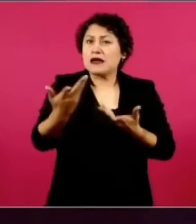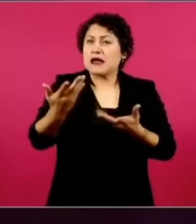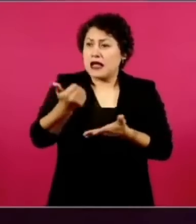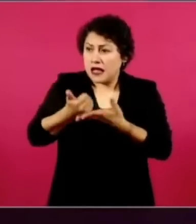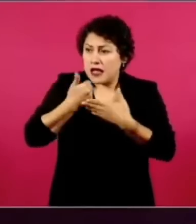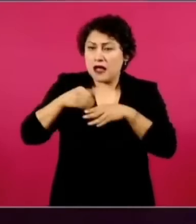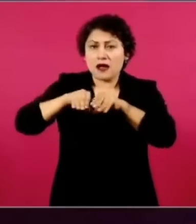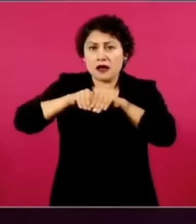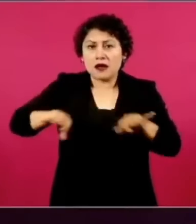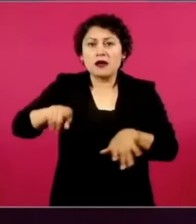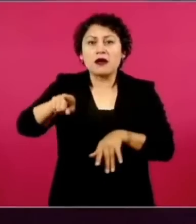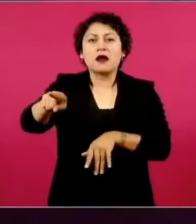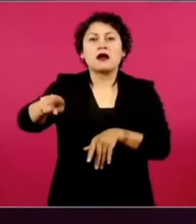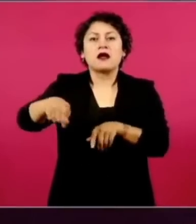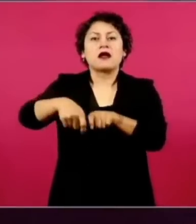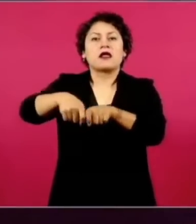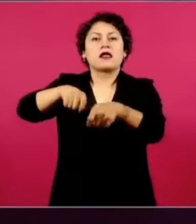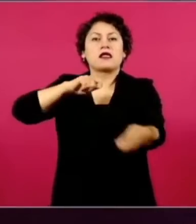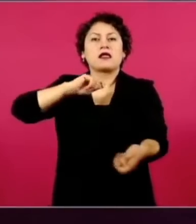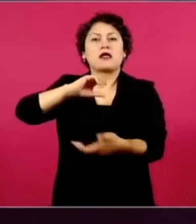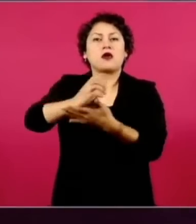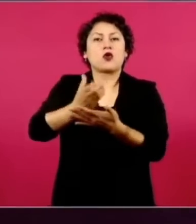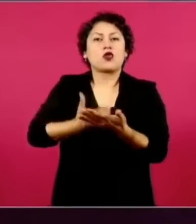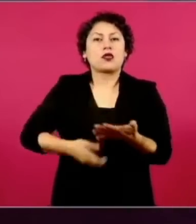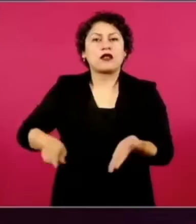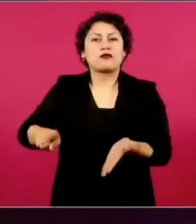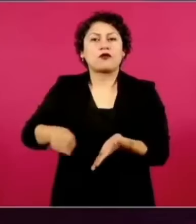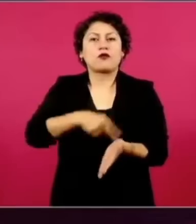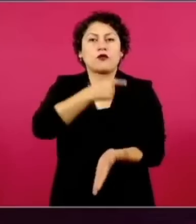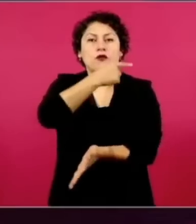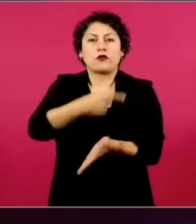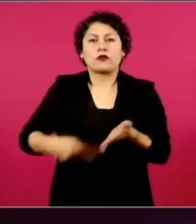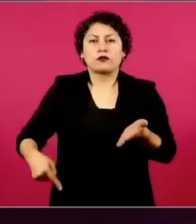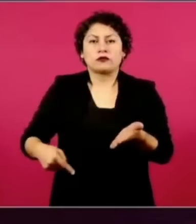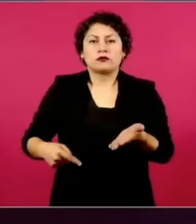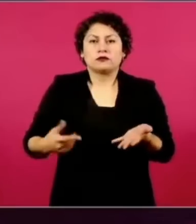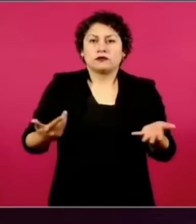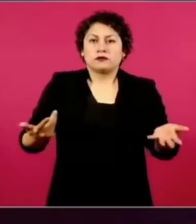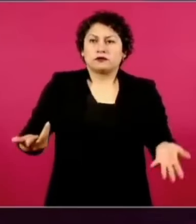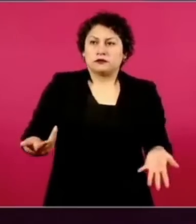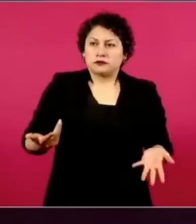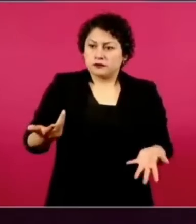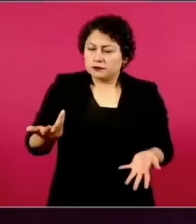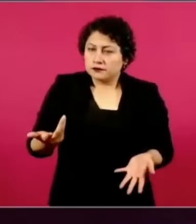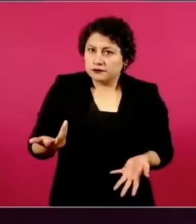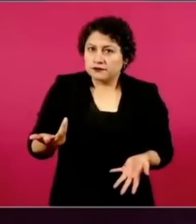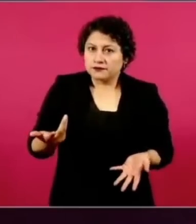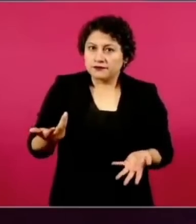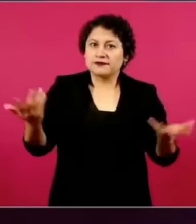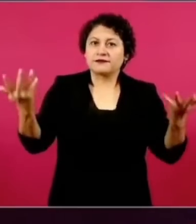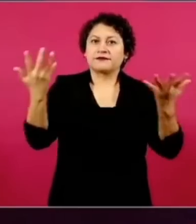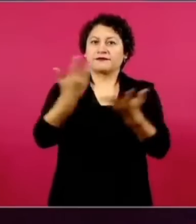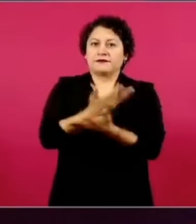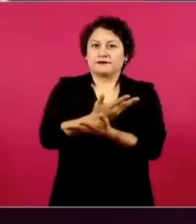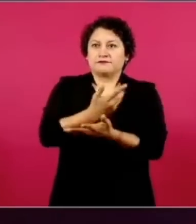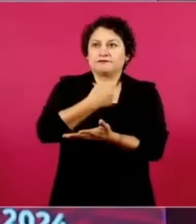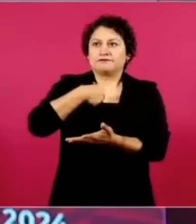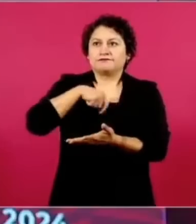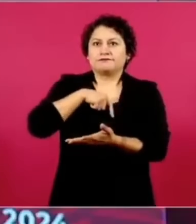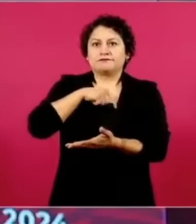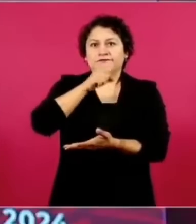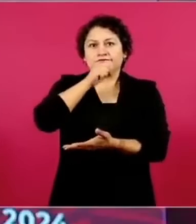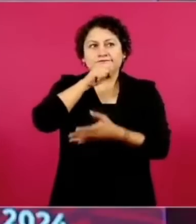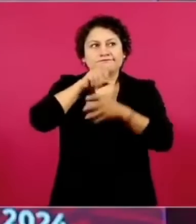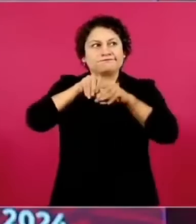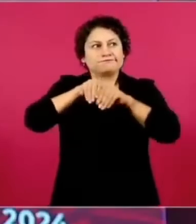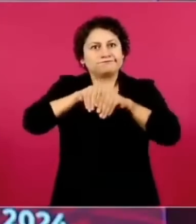de transmisión de nuestros mensajes. Entonces,